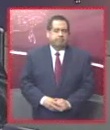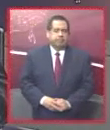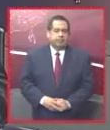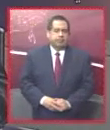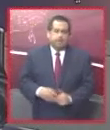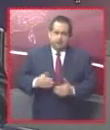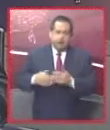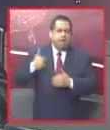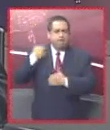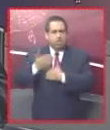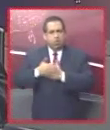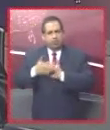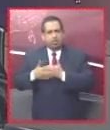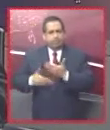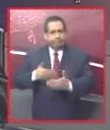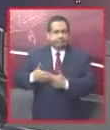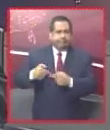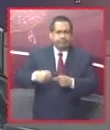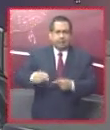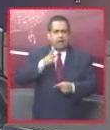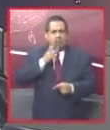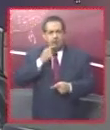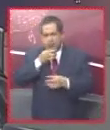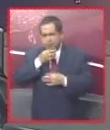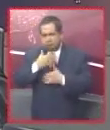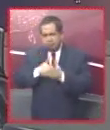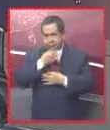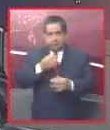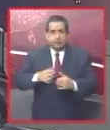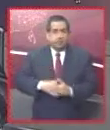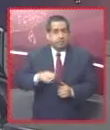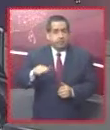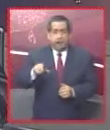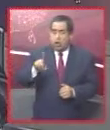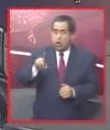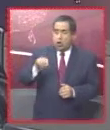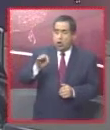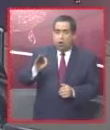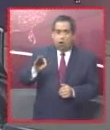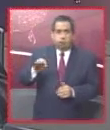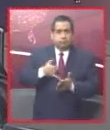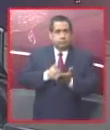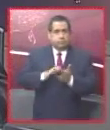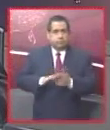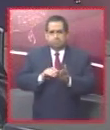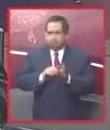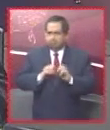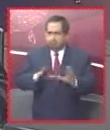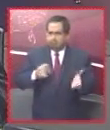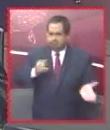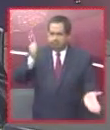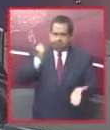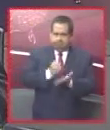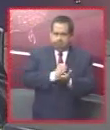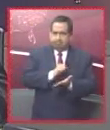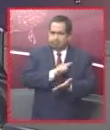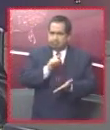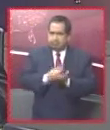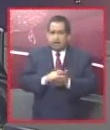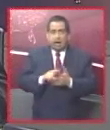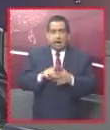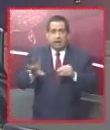Esto va a continuar en las próximas horas aquí en San Lázaro, le estaremos informando. Bueno, y el Diario Oficial de la Federación publicó decreto por el que se adiciona la